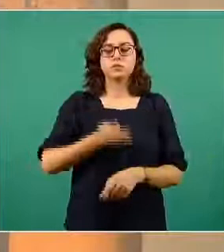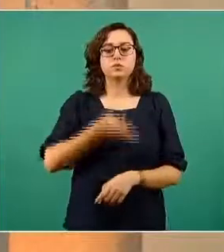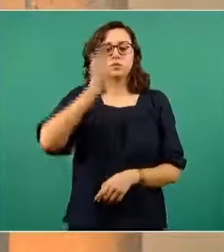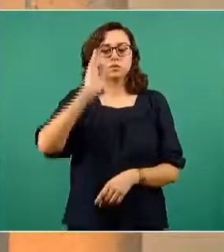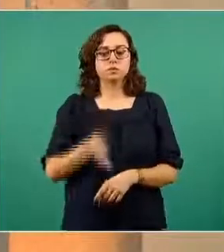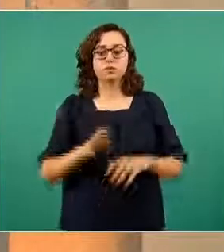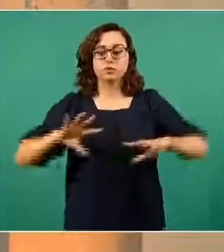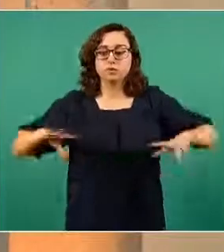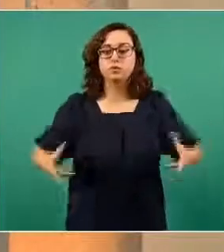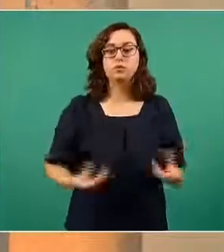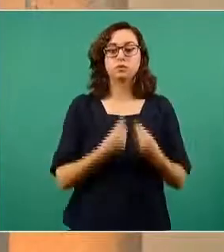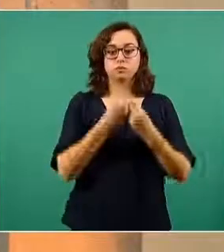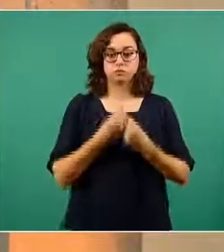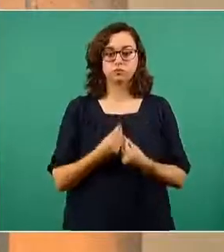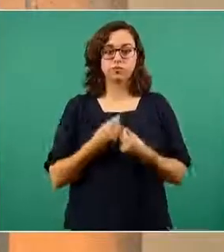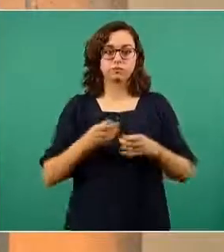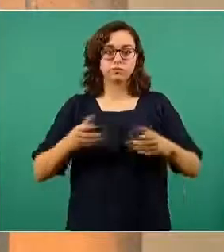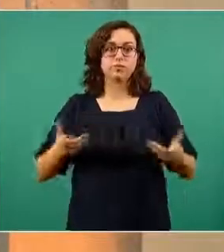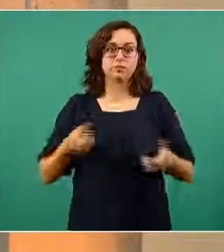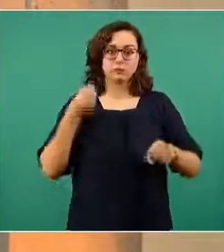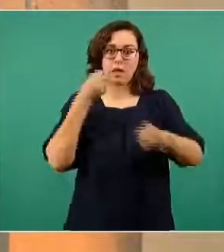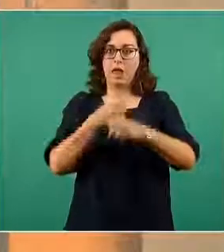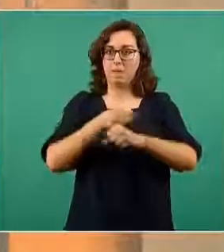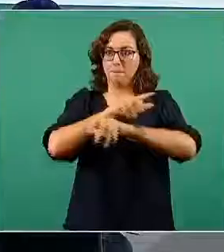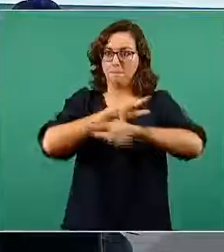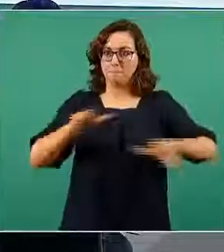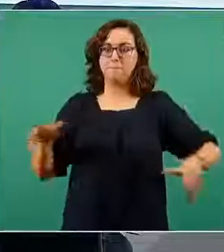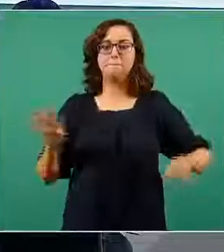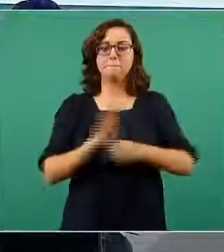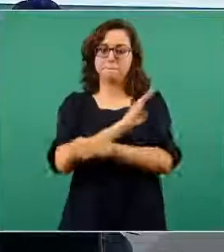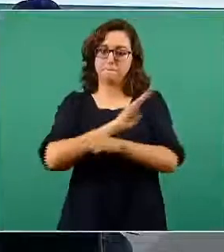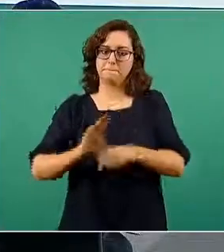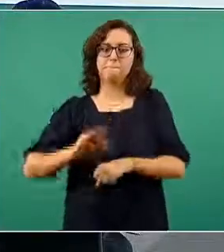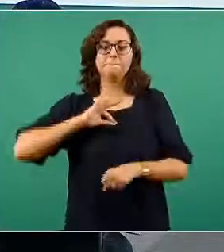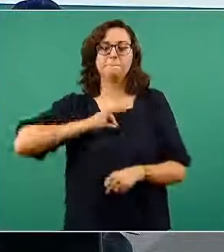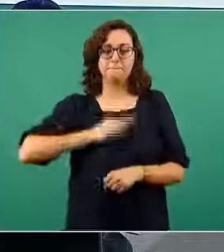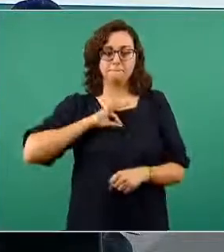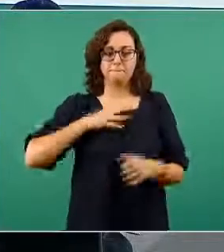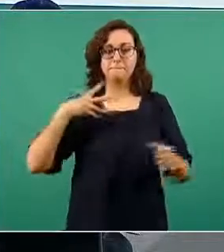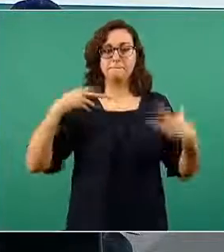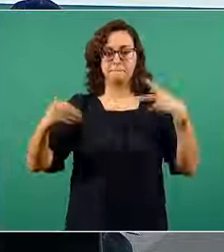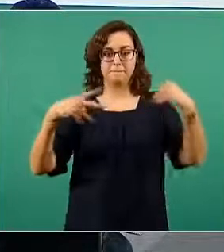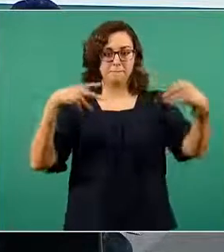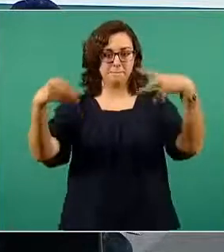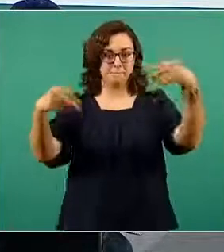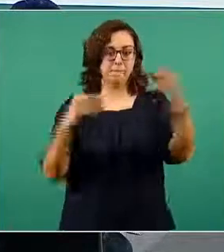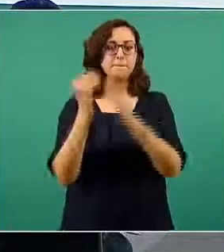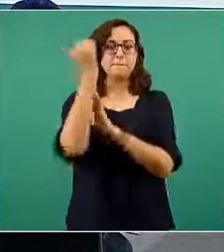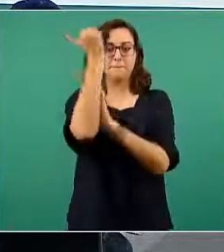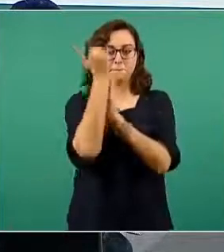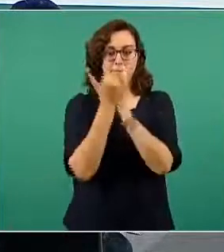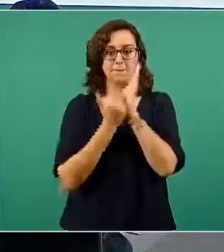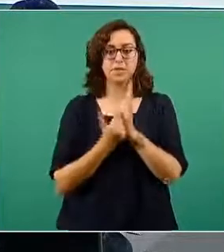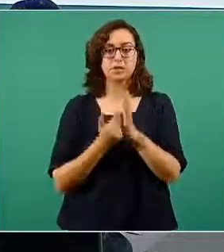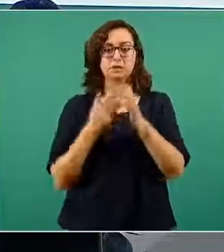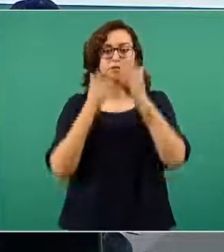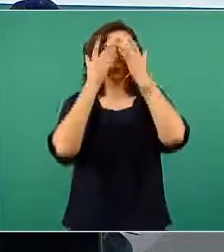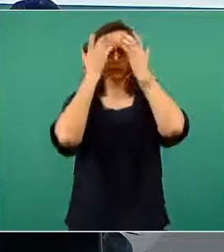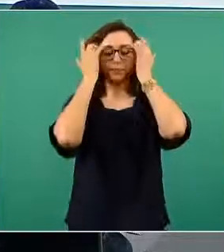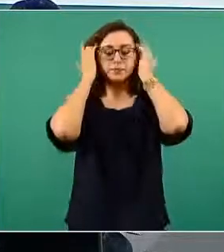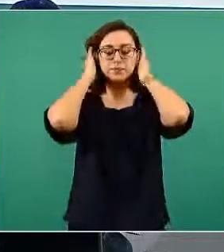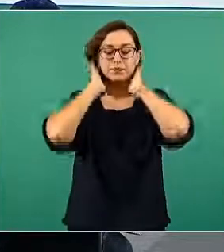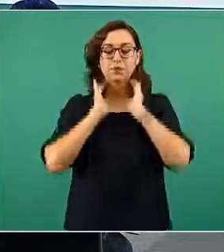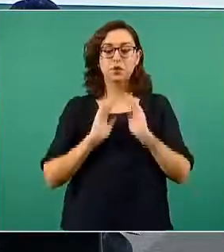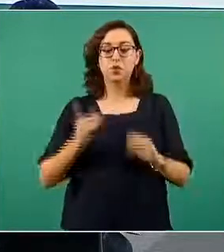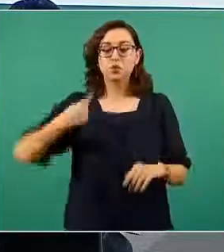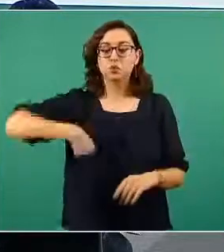medidas colectivas que finalmente pues terminan impactando en la disminución de la transmisión y por lo tanto de la epidemia. Si queremos